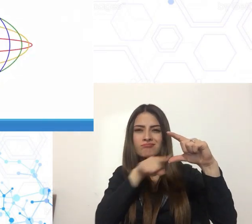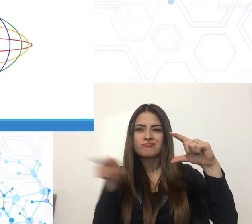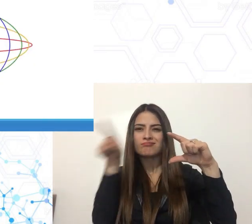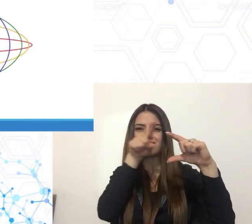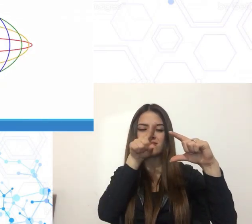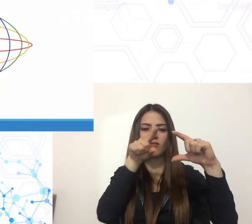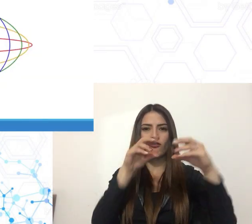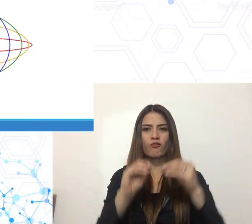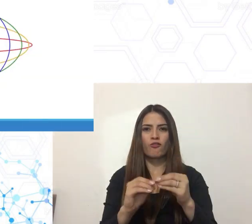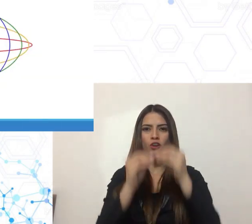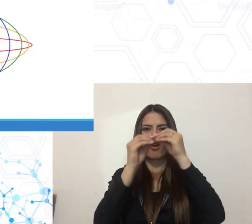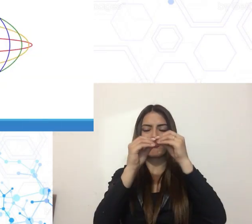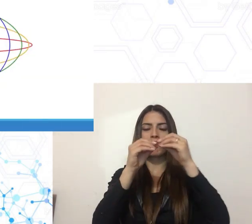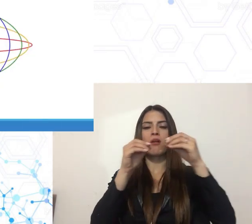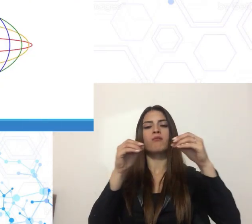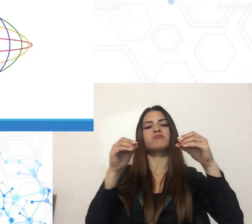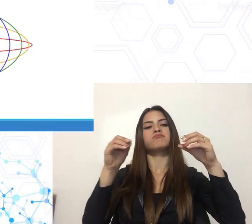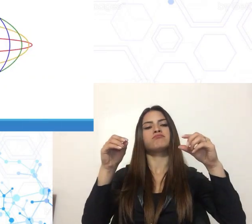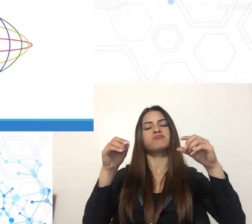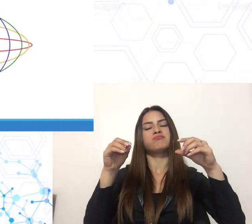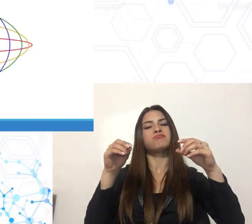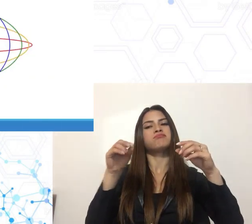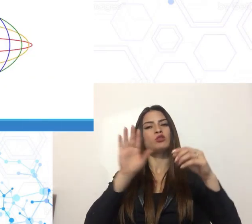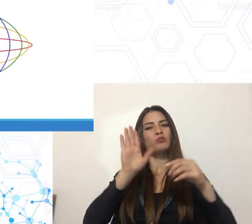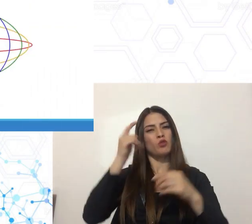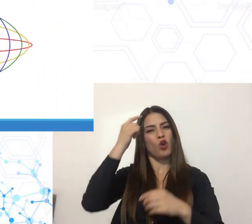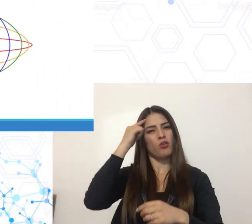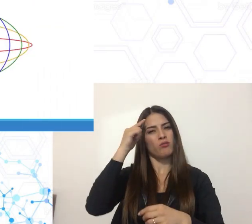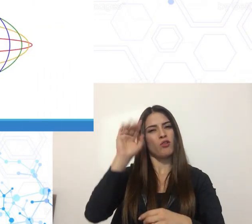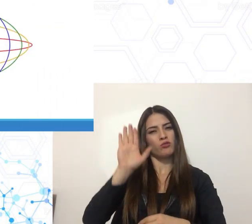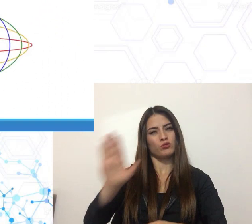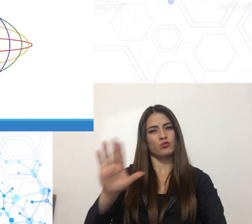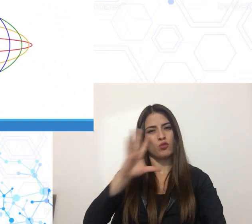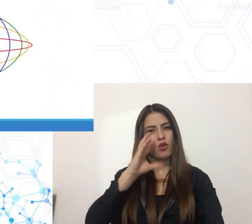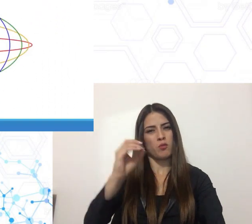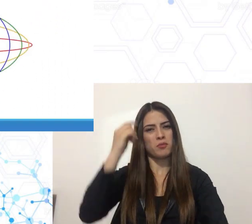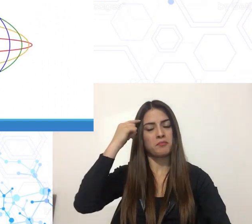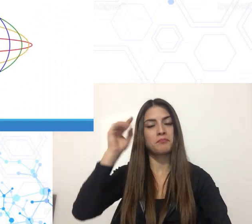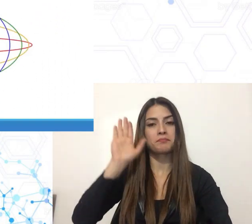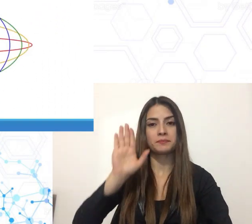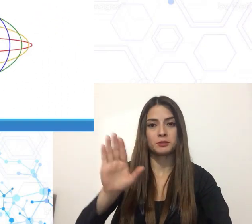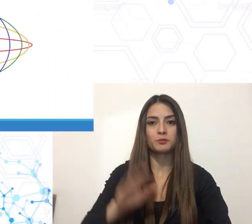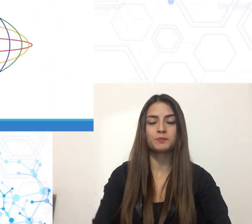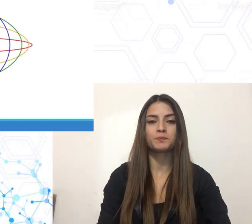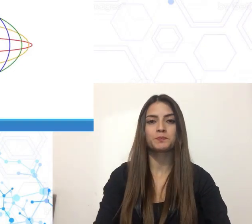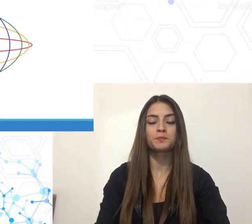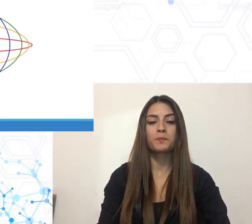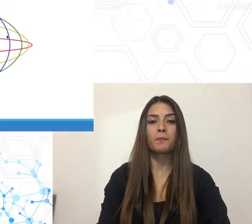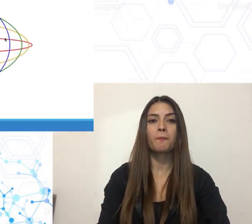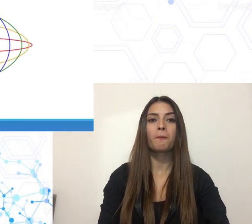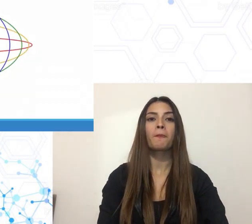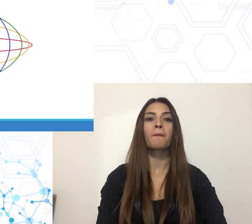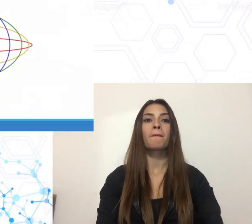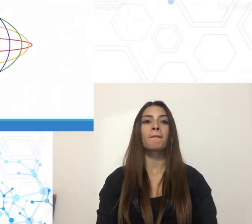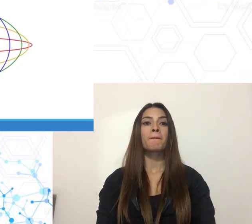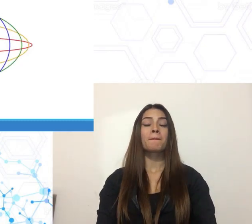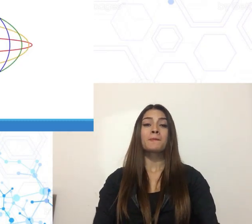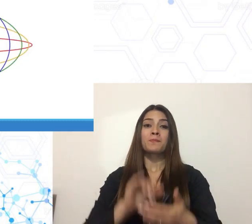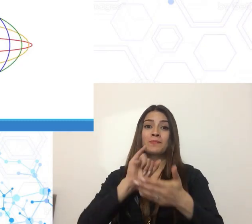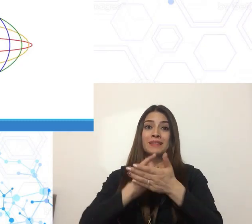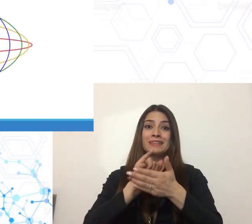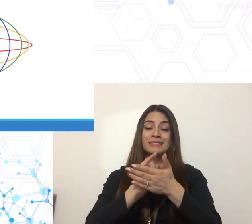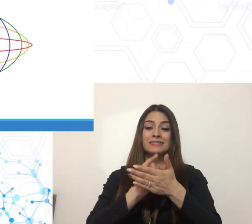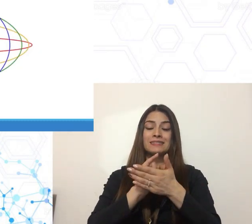va a cambiar claramente el concepto de órbita por el concepto de orbital, conociéndose